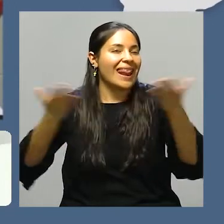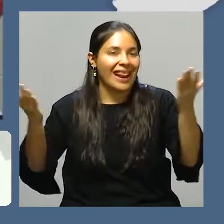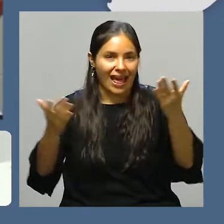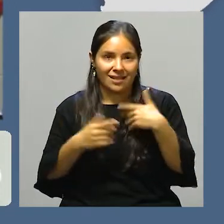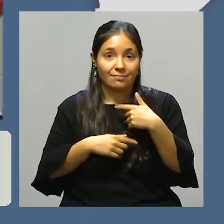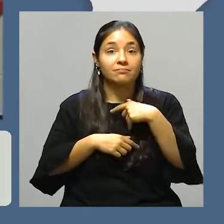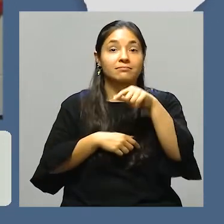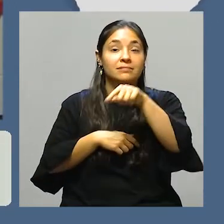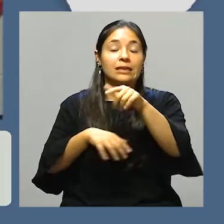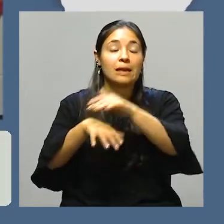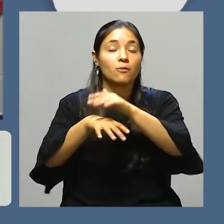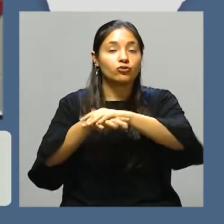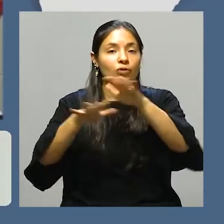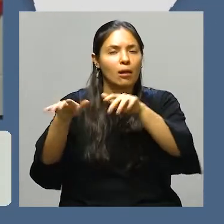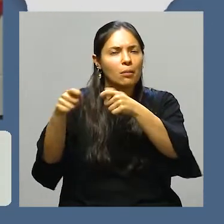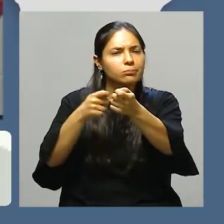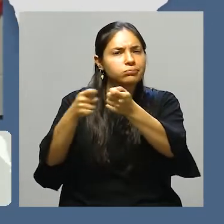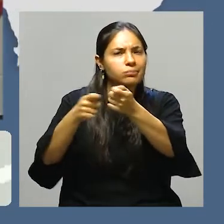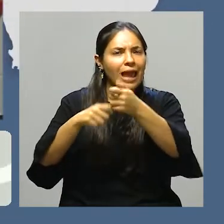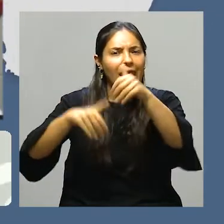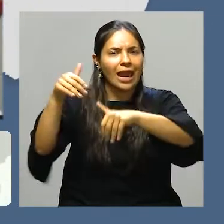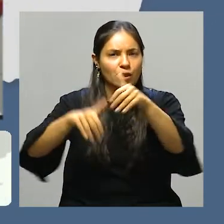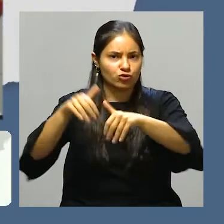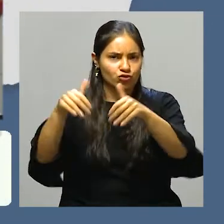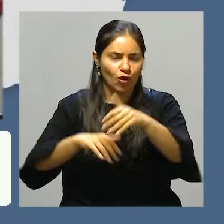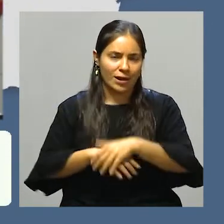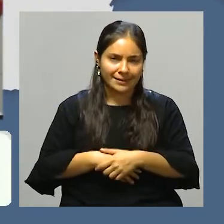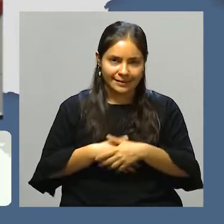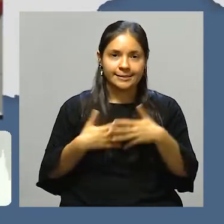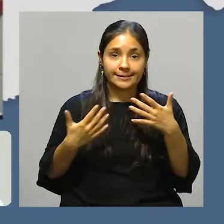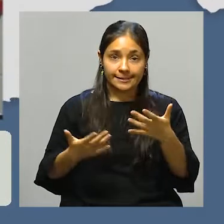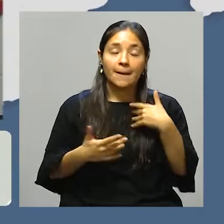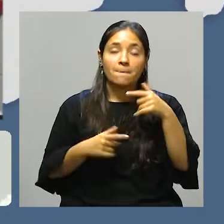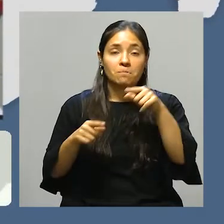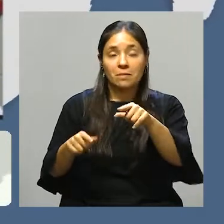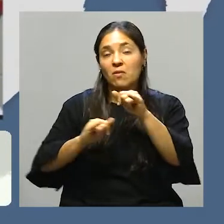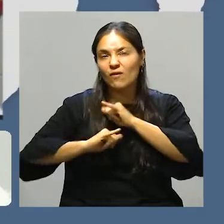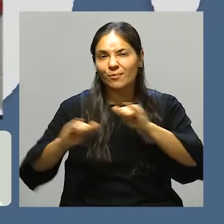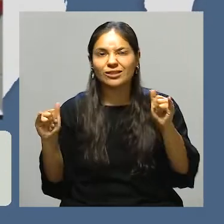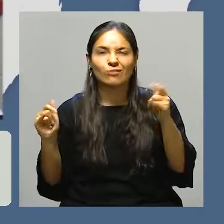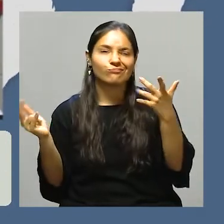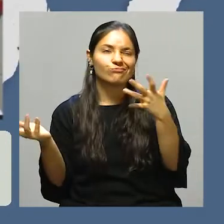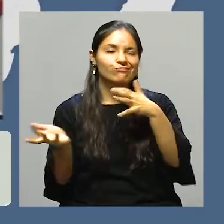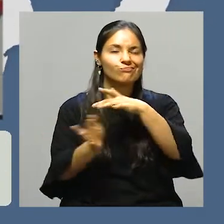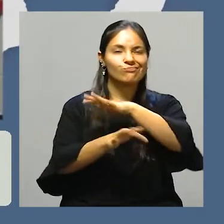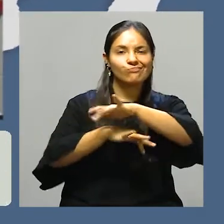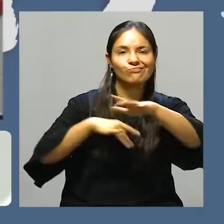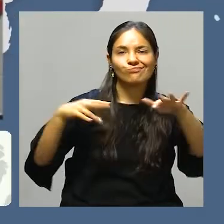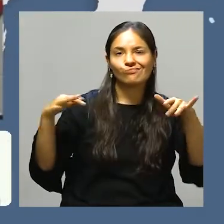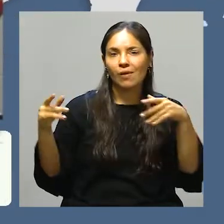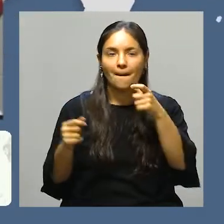vamos a seguir hablando, por supuesto, de lo que pasa en Colombia actualmente y lo que puede suceder en las próximas elecciones. Ya regresamos.